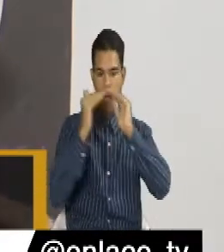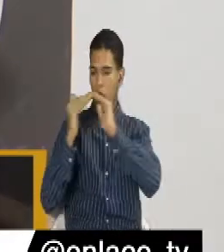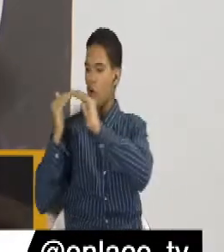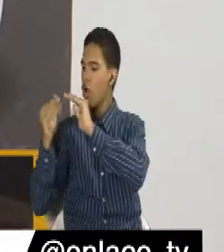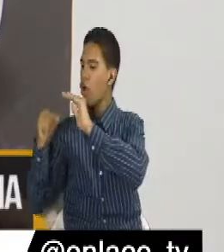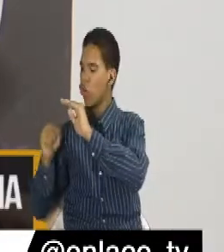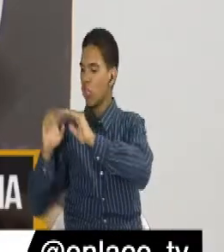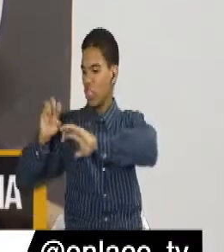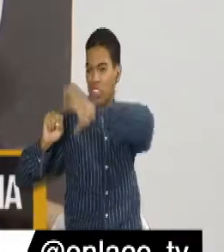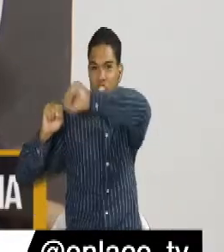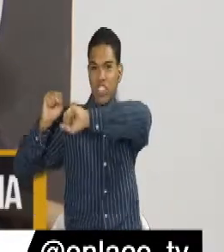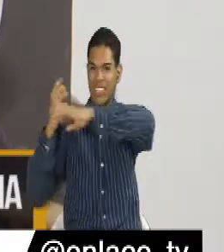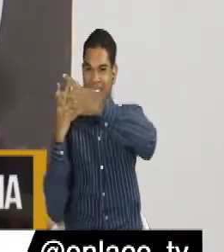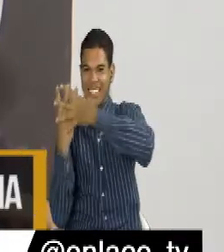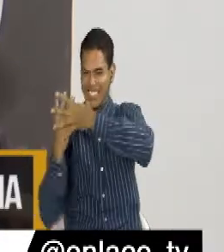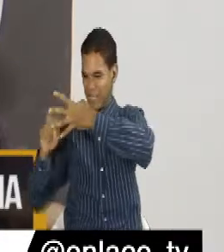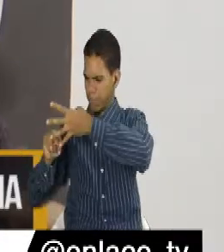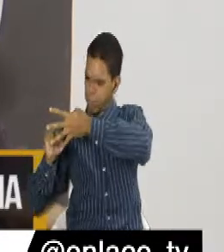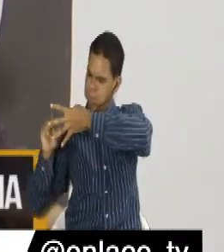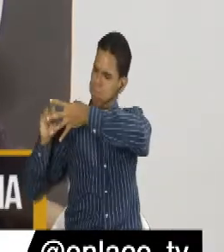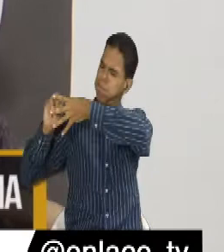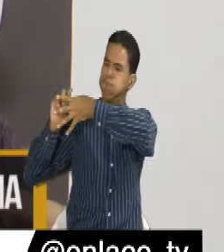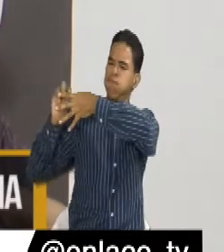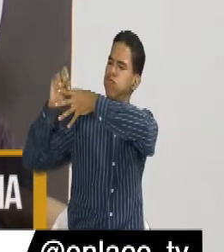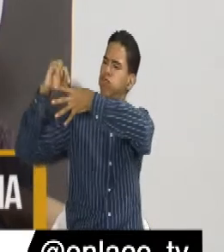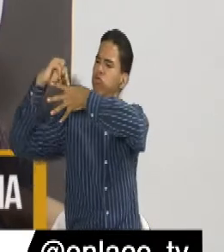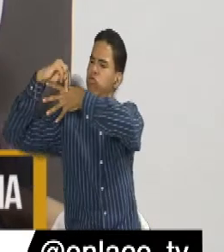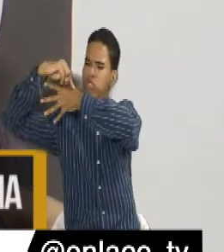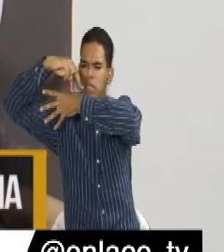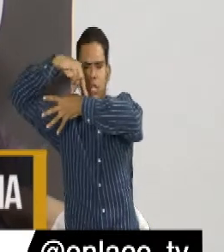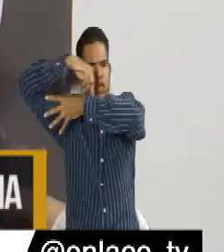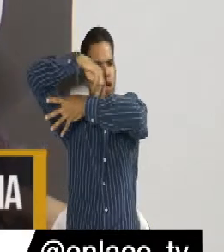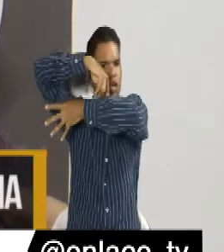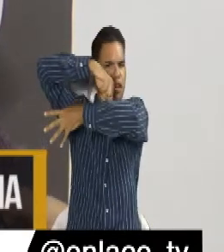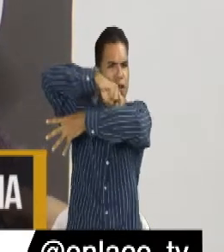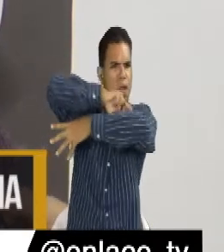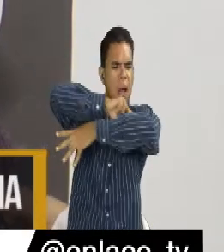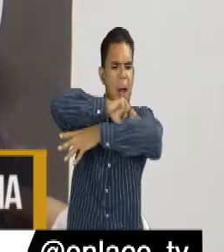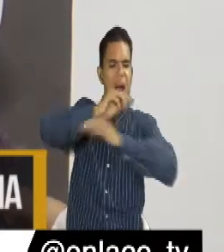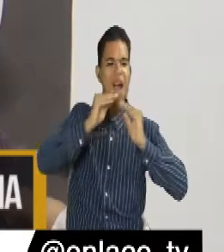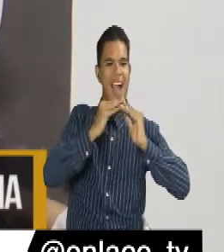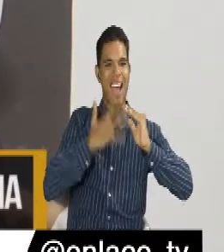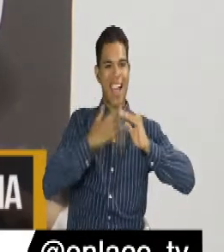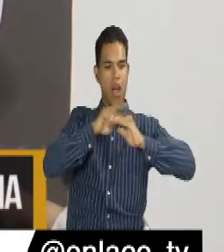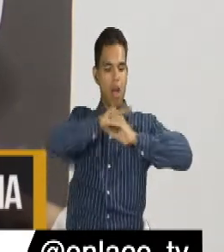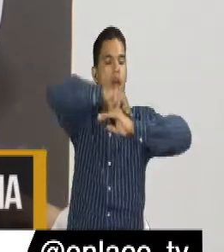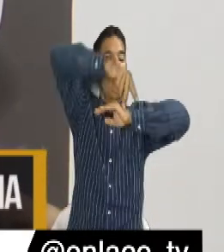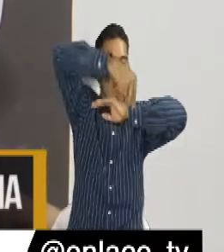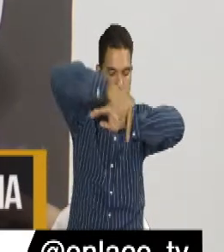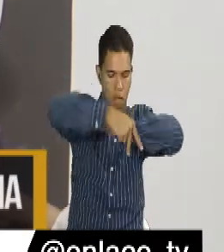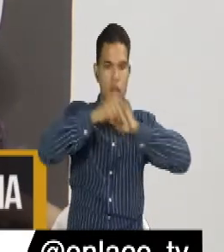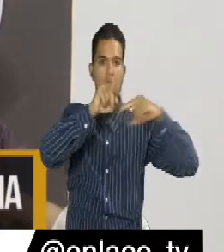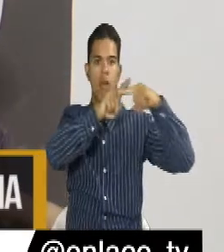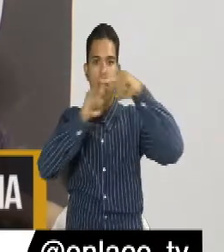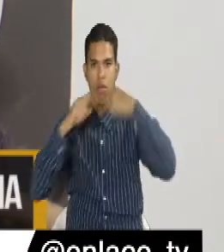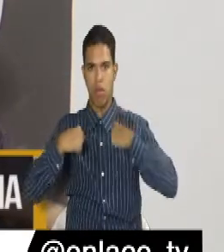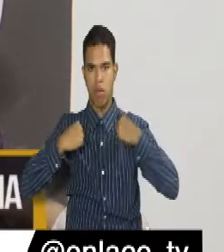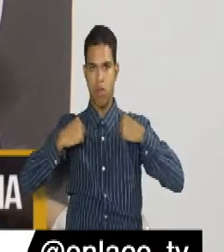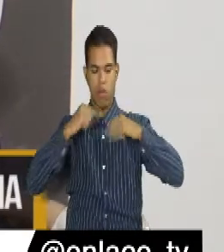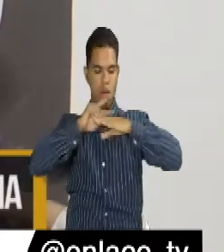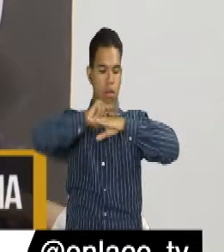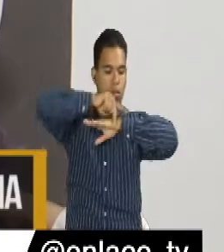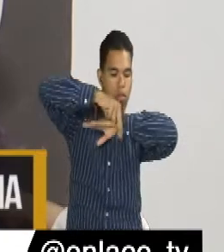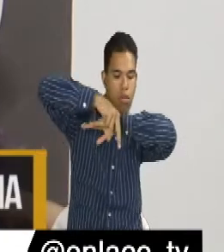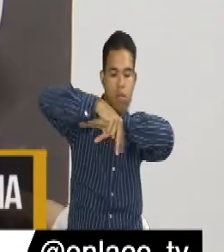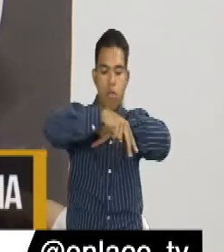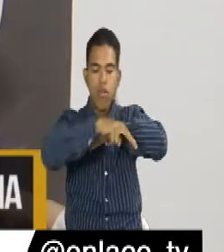alta donde sabemos que se pueden montar. Y por ahí se montó, él entra por la parte de atrás. Se lleva también